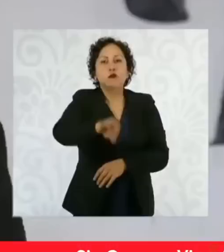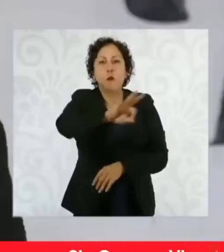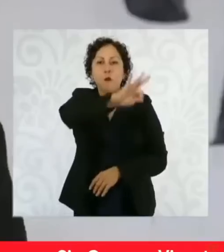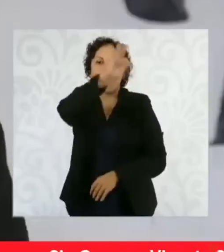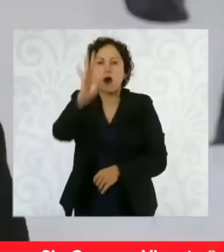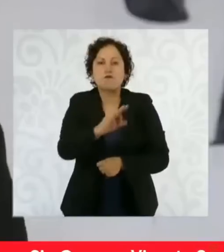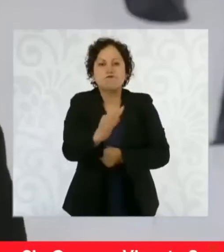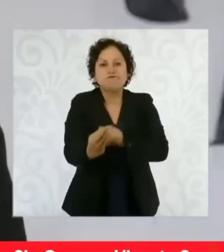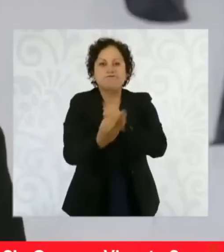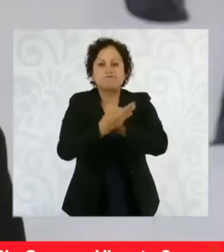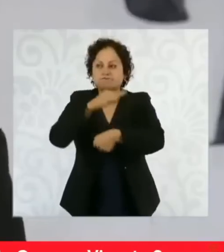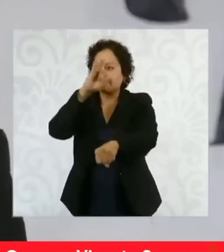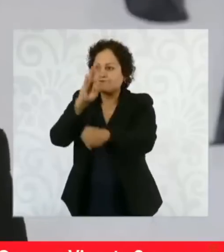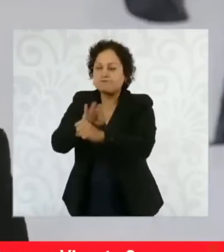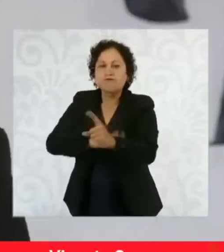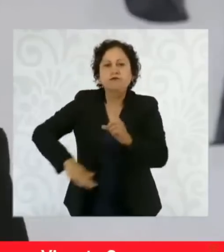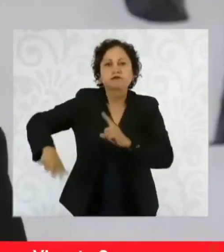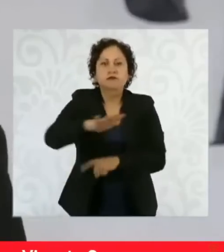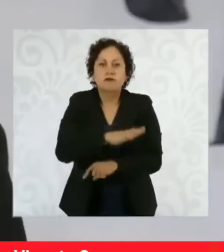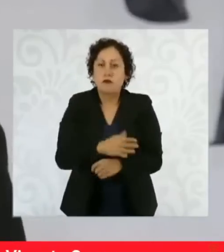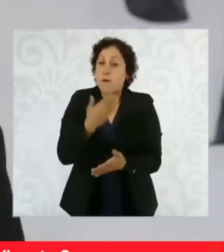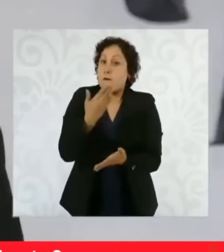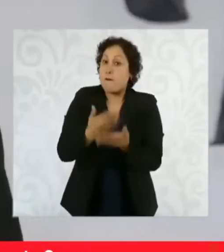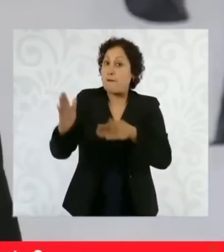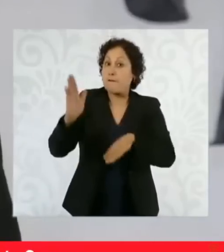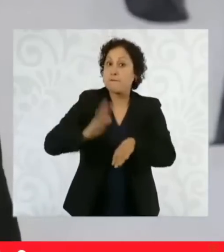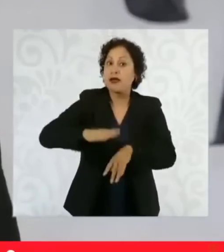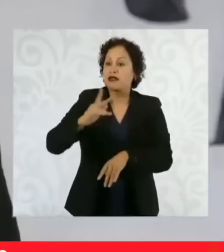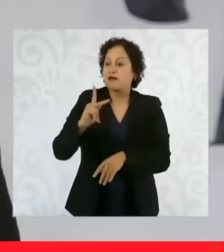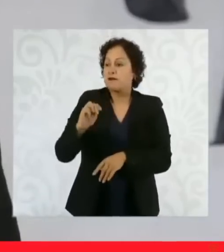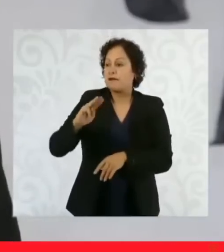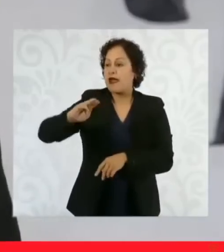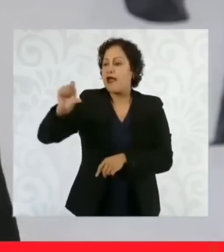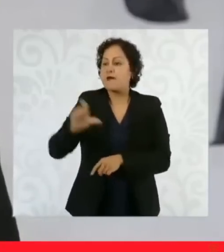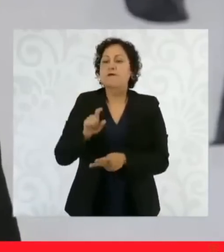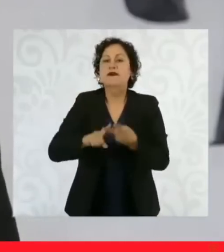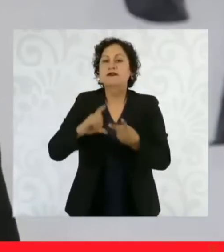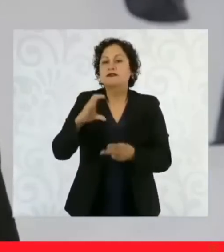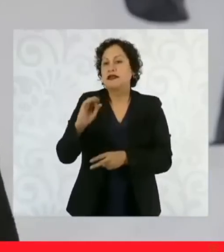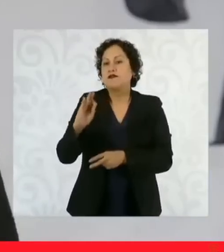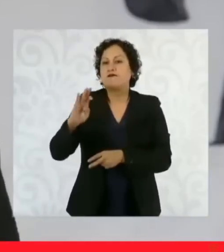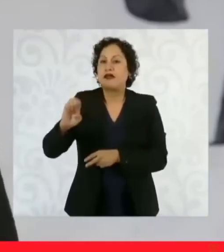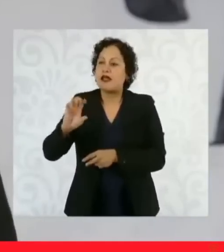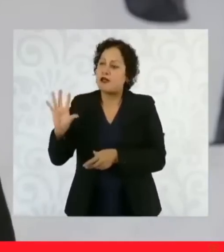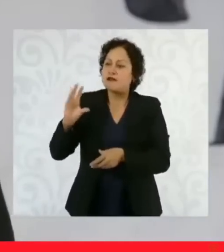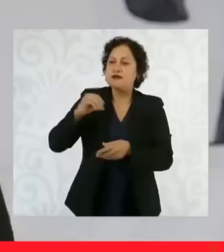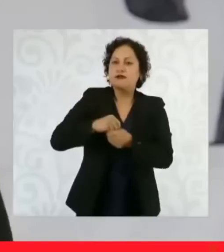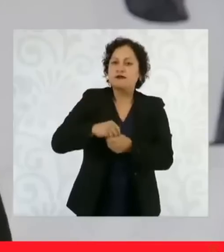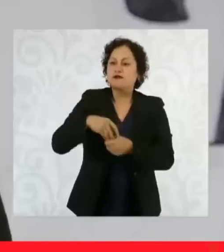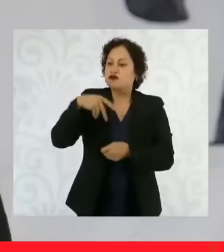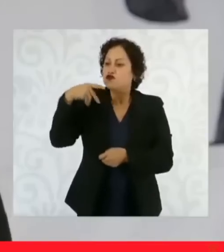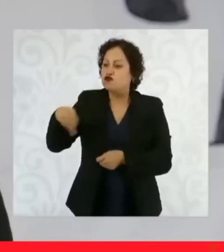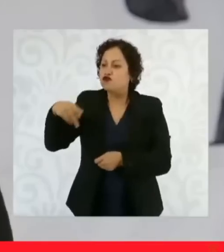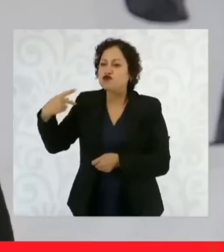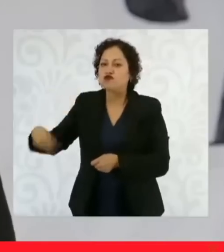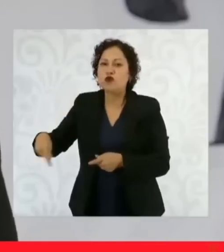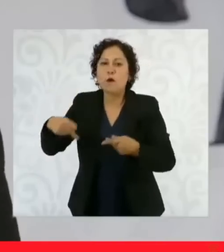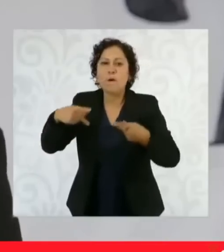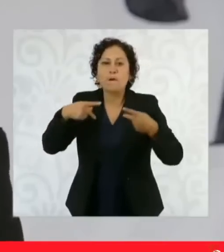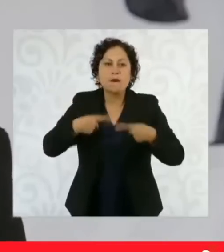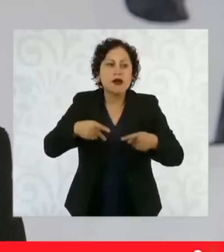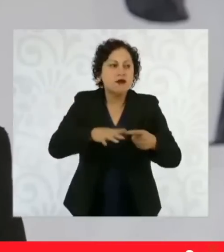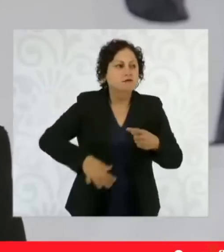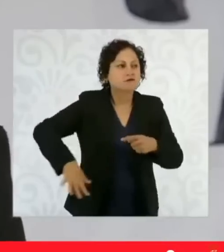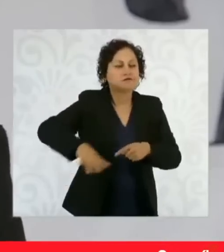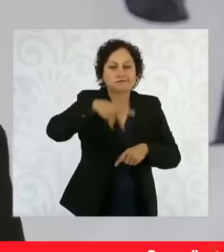también Pemex y CFE recuperan su carácter público. Por ello digo que